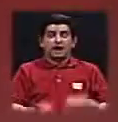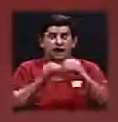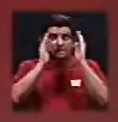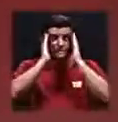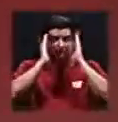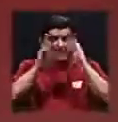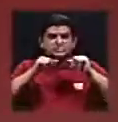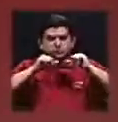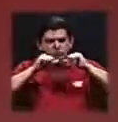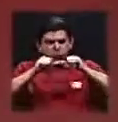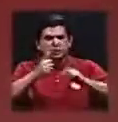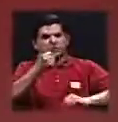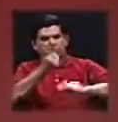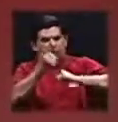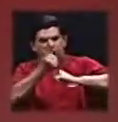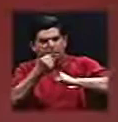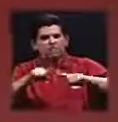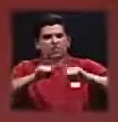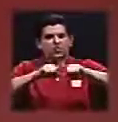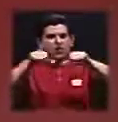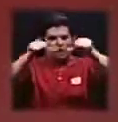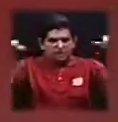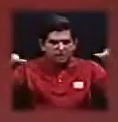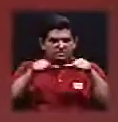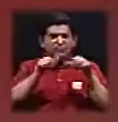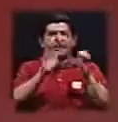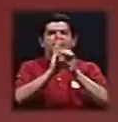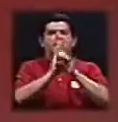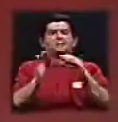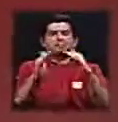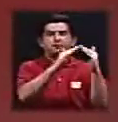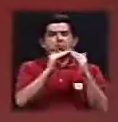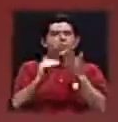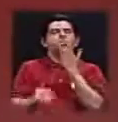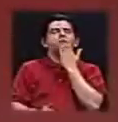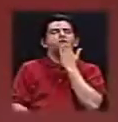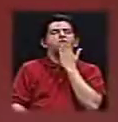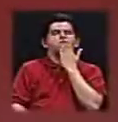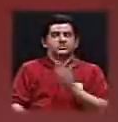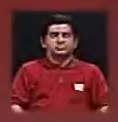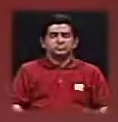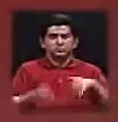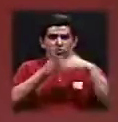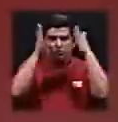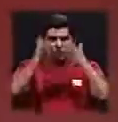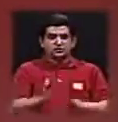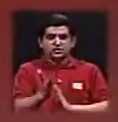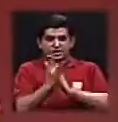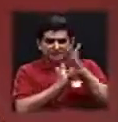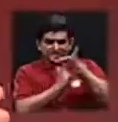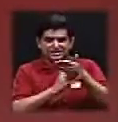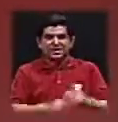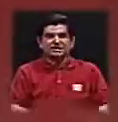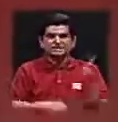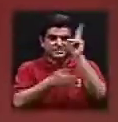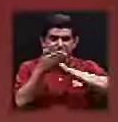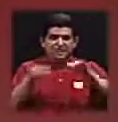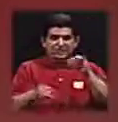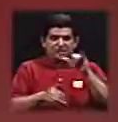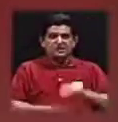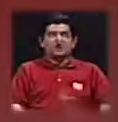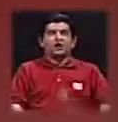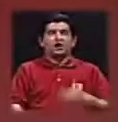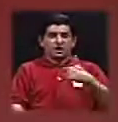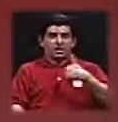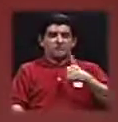seguimiento, continuidad y apoyo a estos sectores, como pueden ser la población indígena, que los estudiantes que ingresan a la universidad, como aquellos que